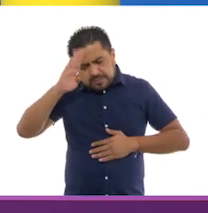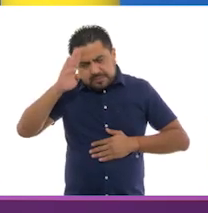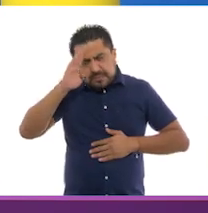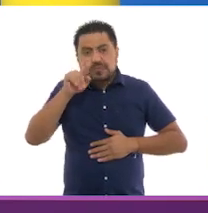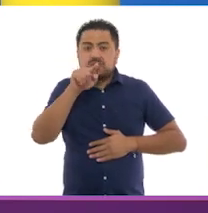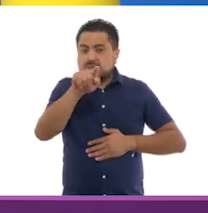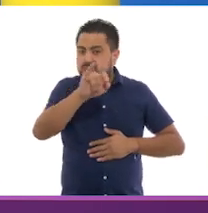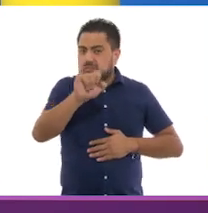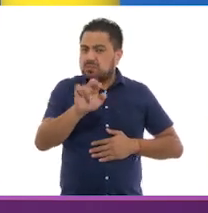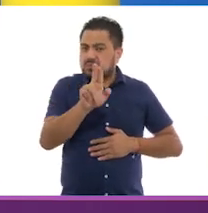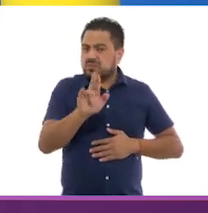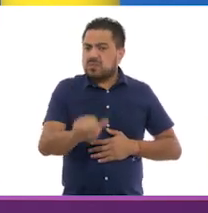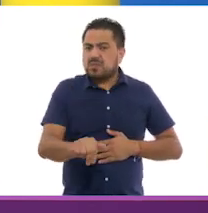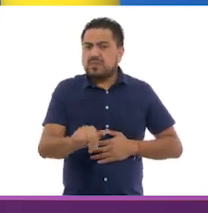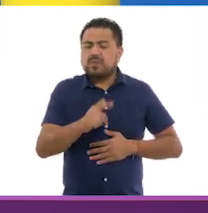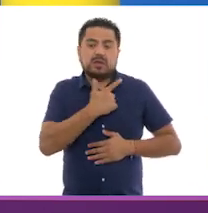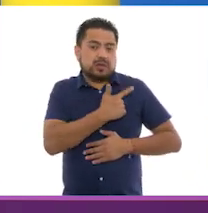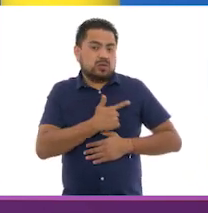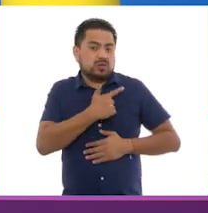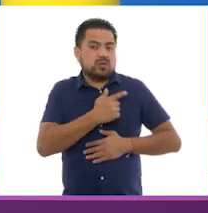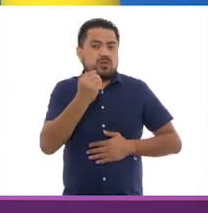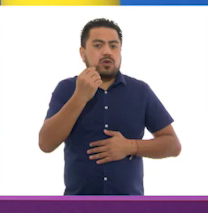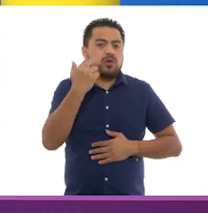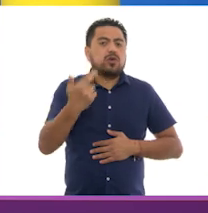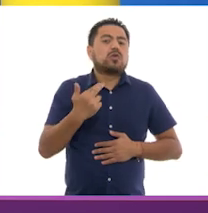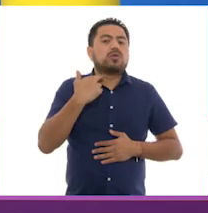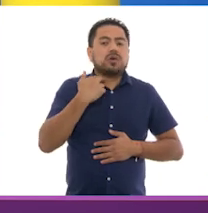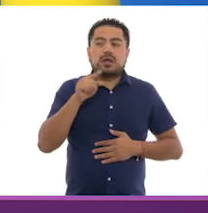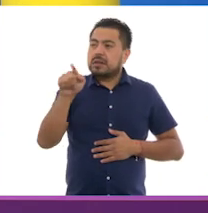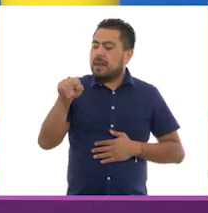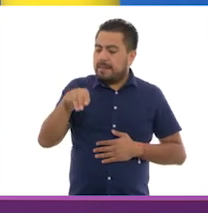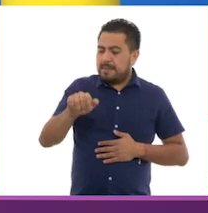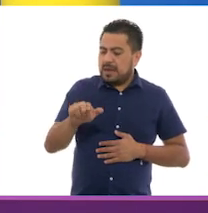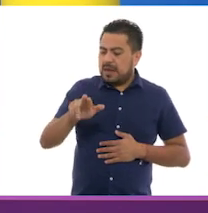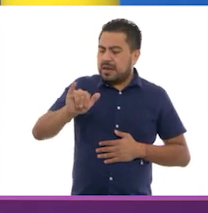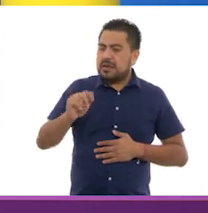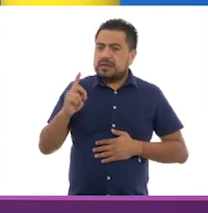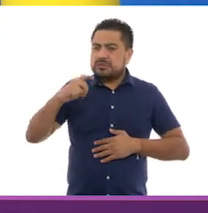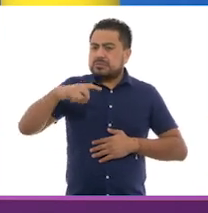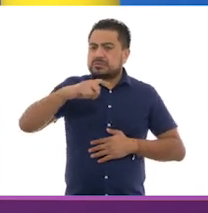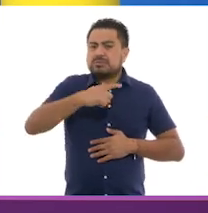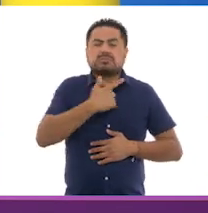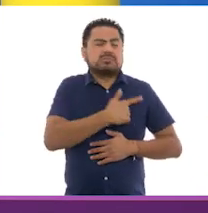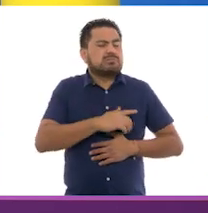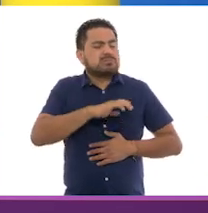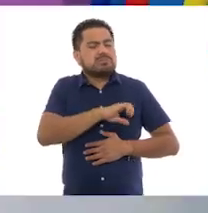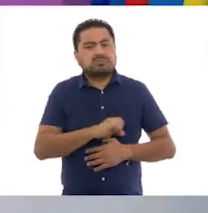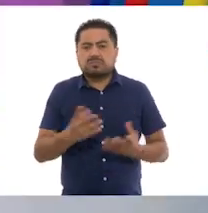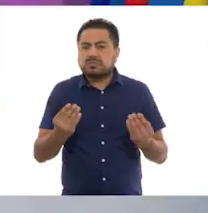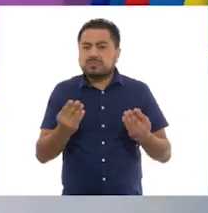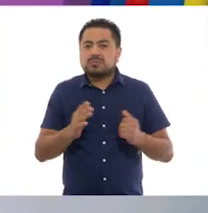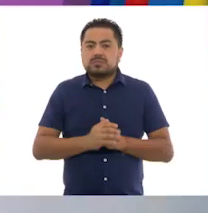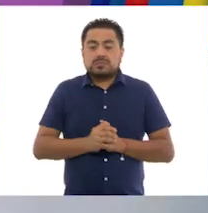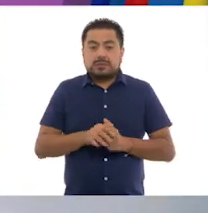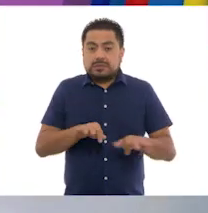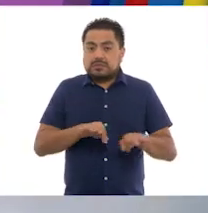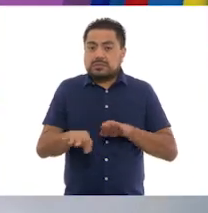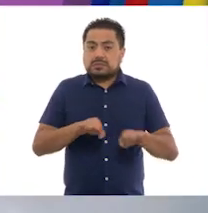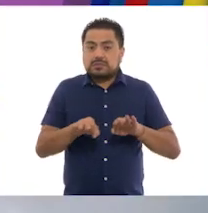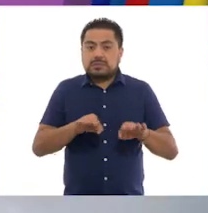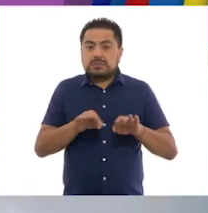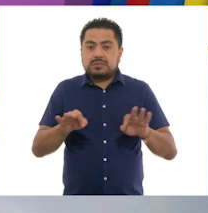ti, Juan, te gustan mucho los robots y a ti, María, te encantan los dinosaurios. Si trabajaran